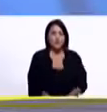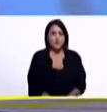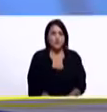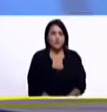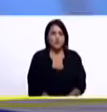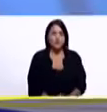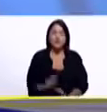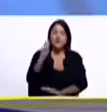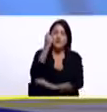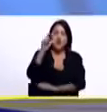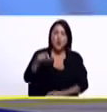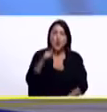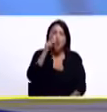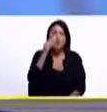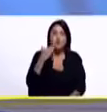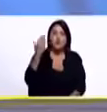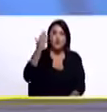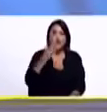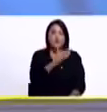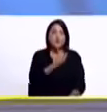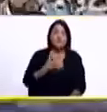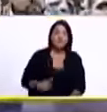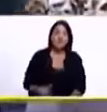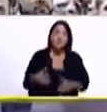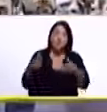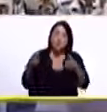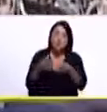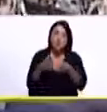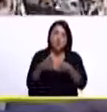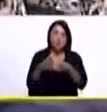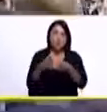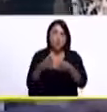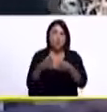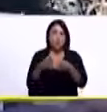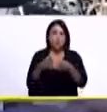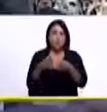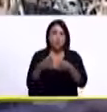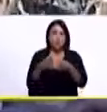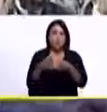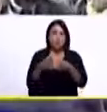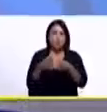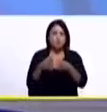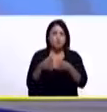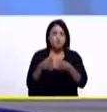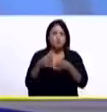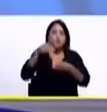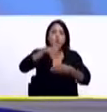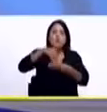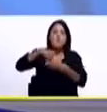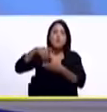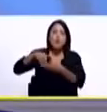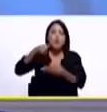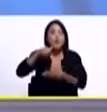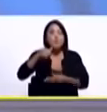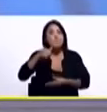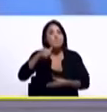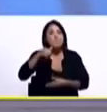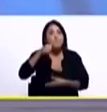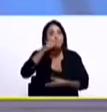al diputado Gilberto Jiménez, presidente del glorioso Movimiento Electoral del Pueblo, el Partido de la